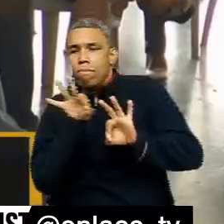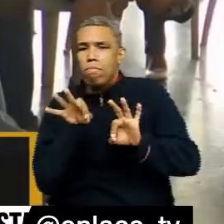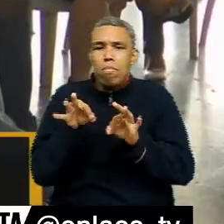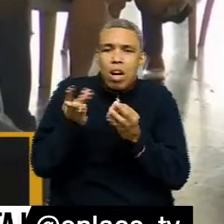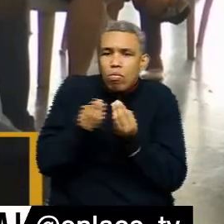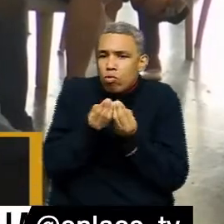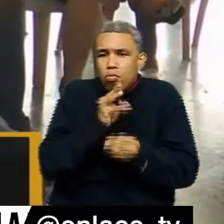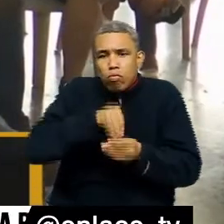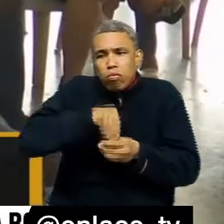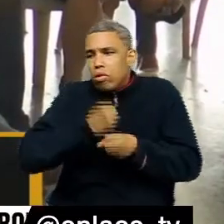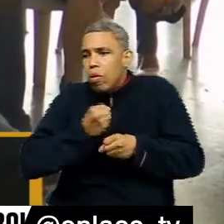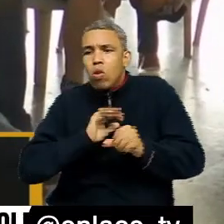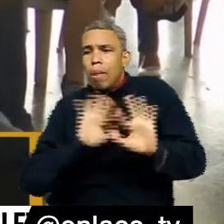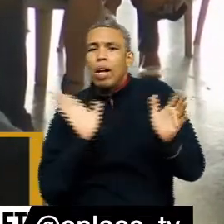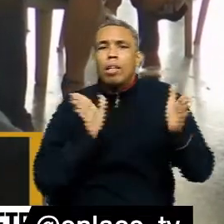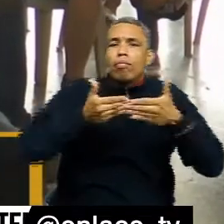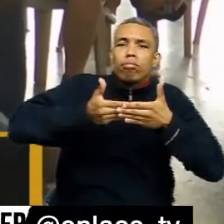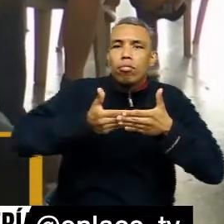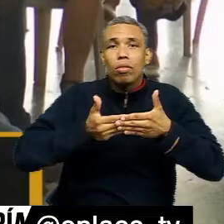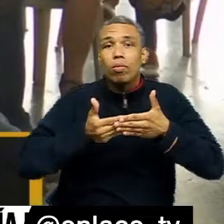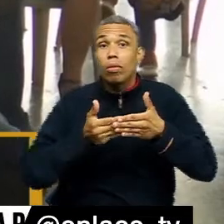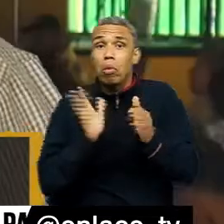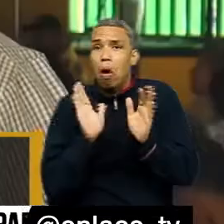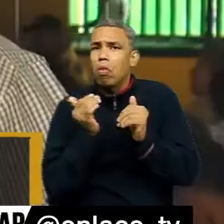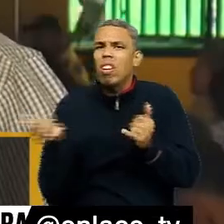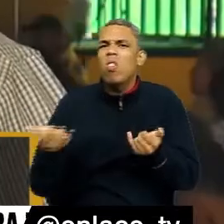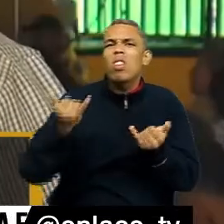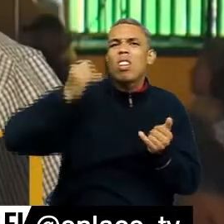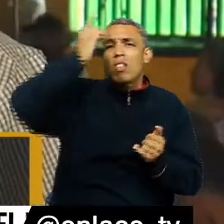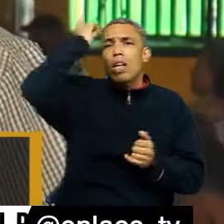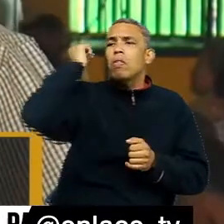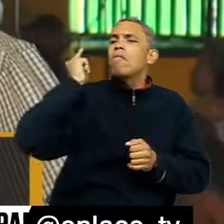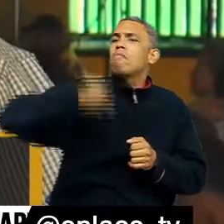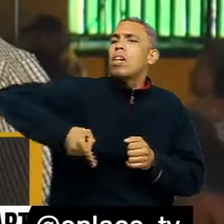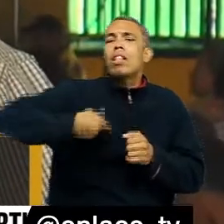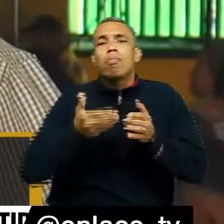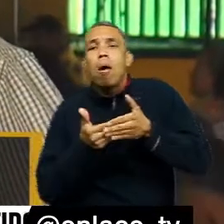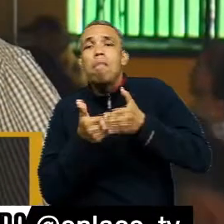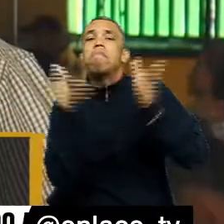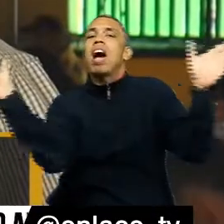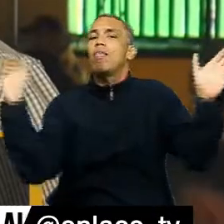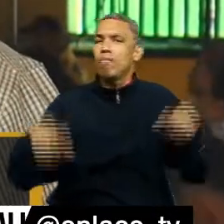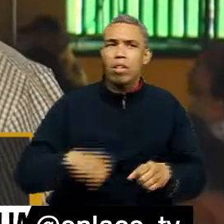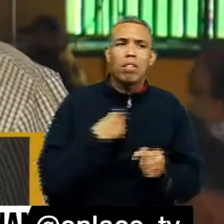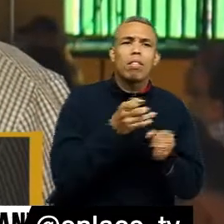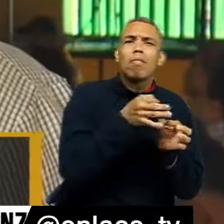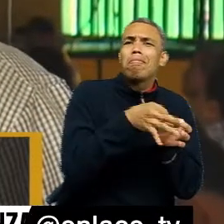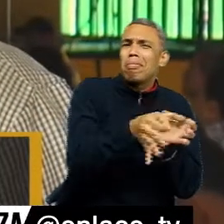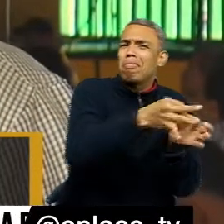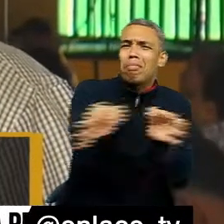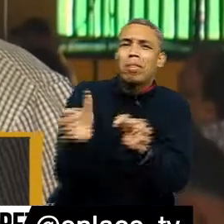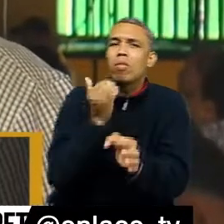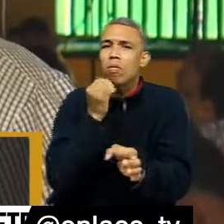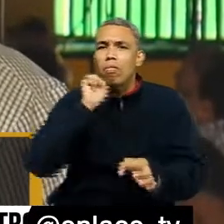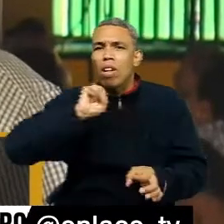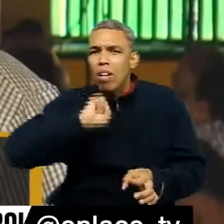difícil. Y no es porque estemos en contra de que vengan acá a laborar. Lo que pasa es que cuando empezó el proyecto La Sierra Infanta, acá en el corregimiento del